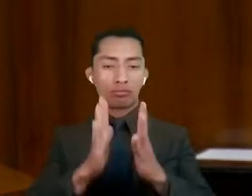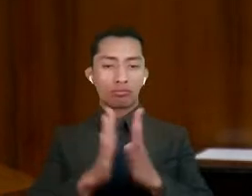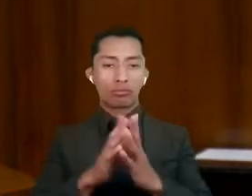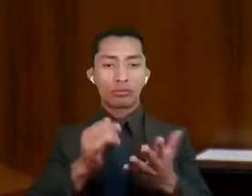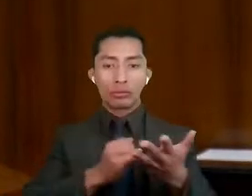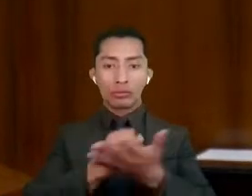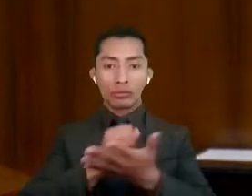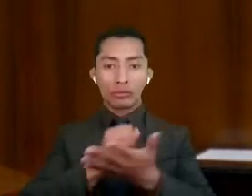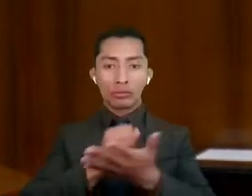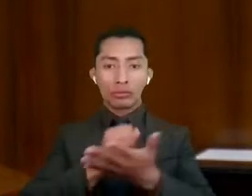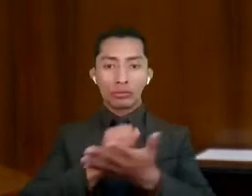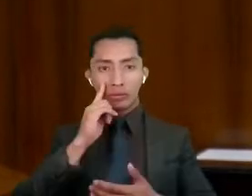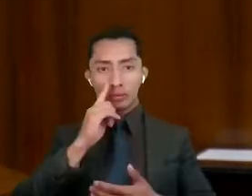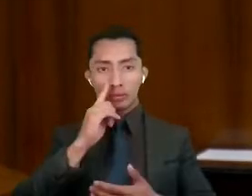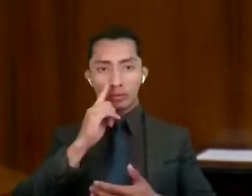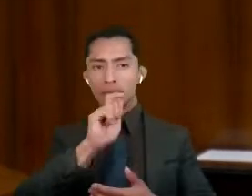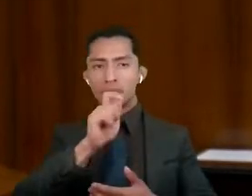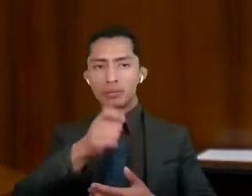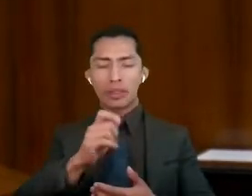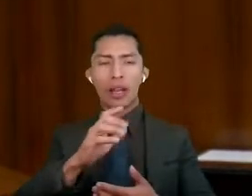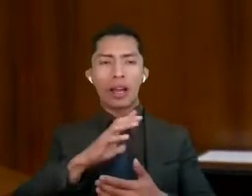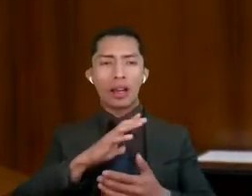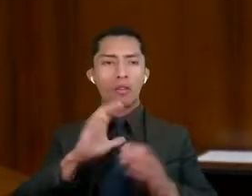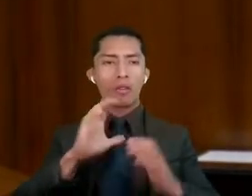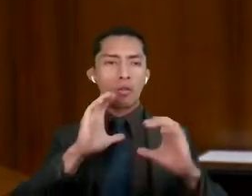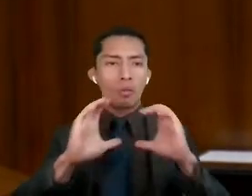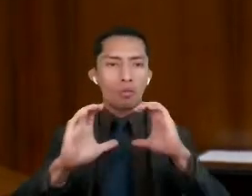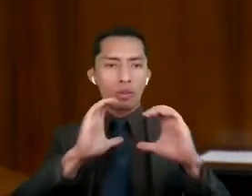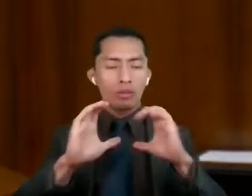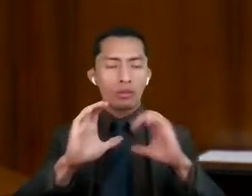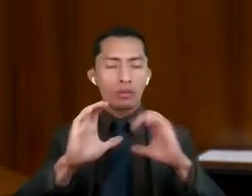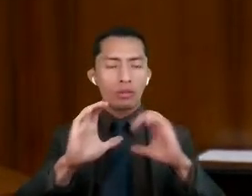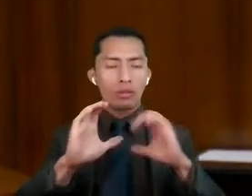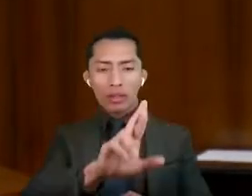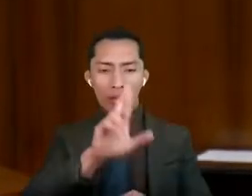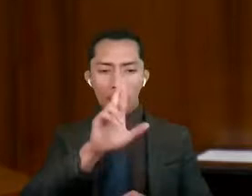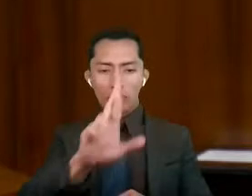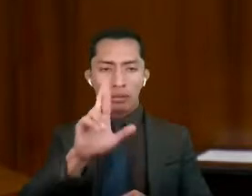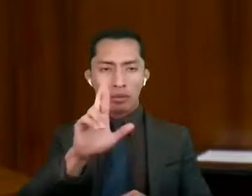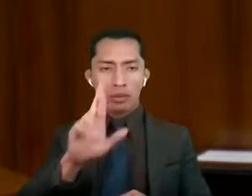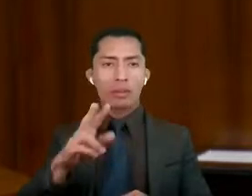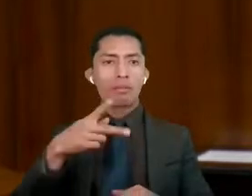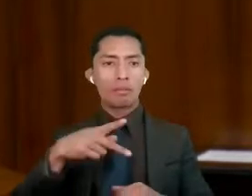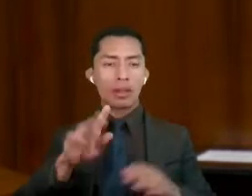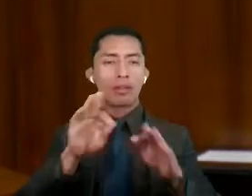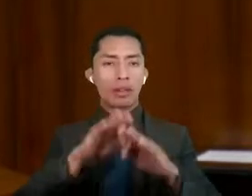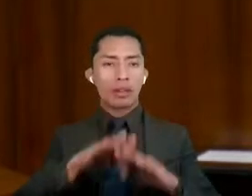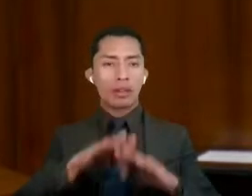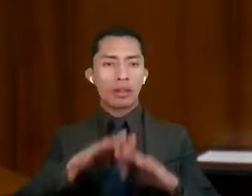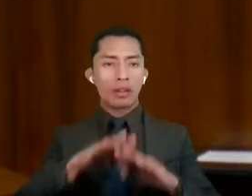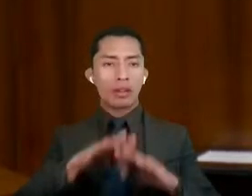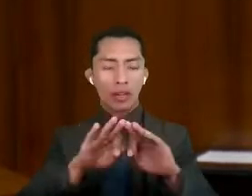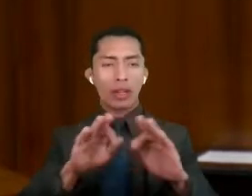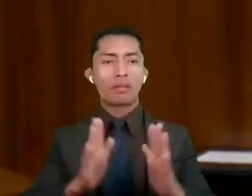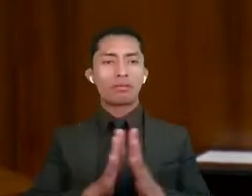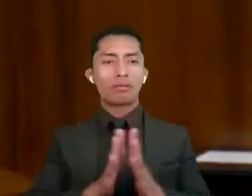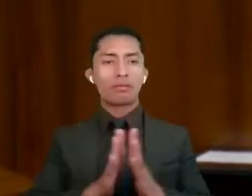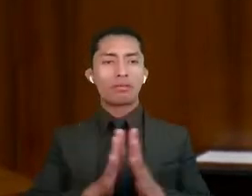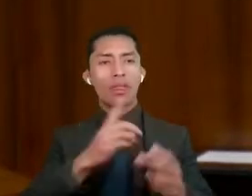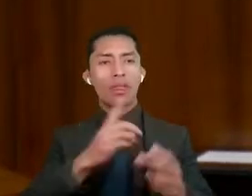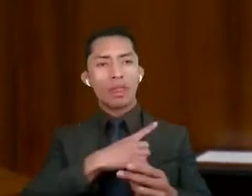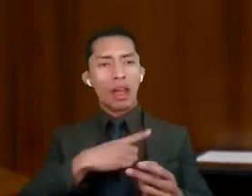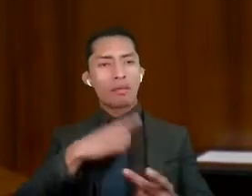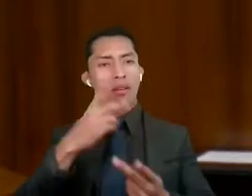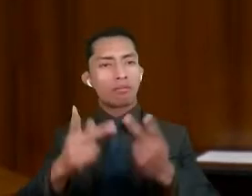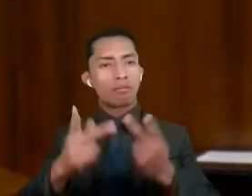prioriza una comunicación de respeto. Sin embargo, es importante que también la democracia se interrogue, se cuestione, pero